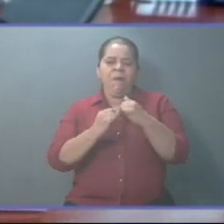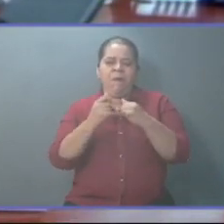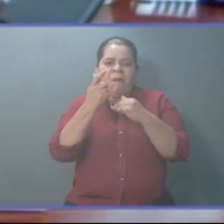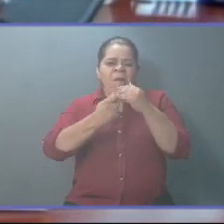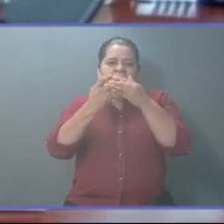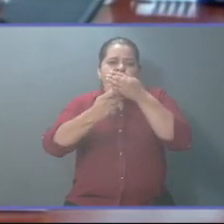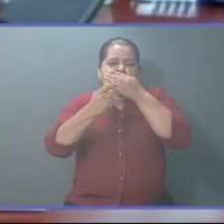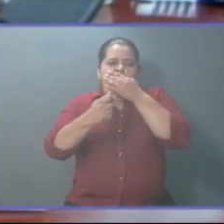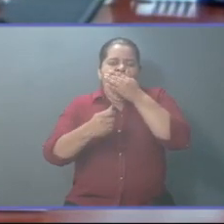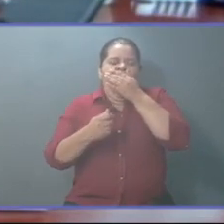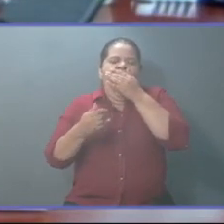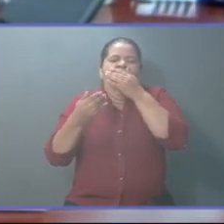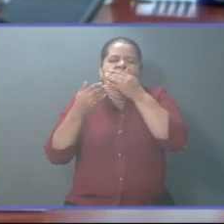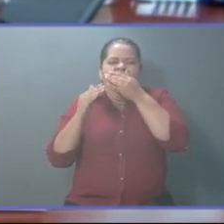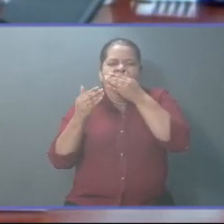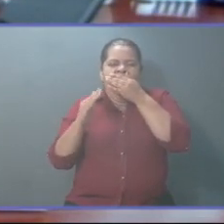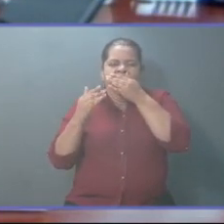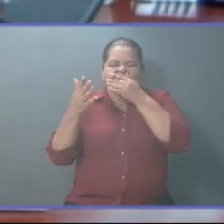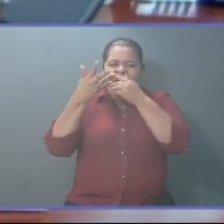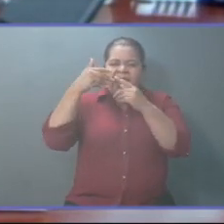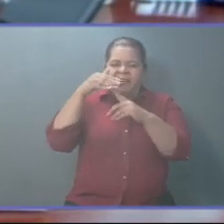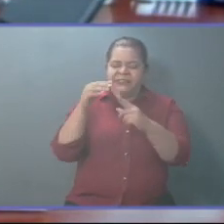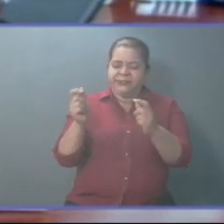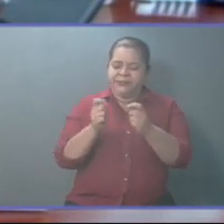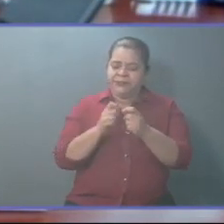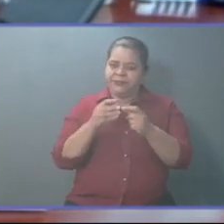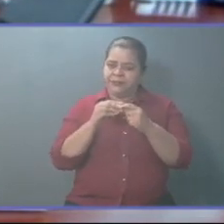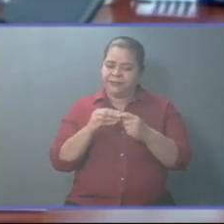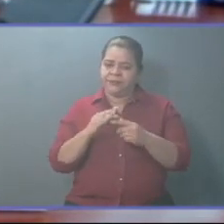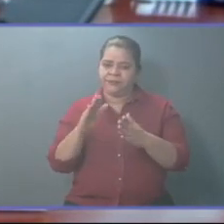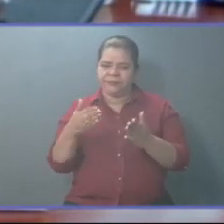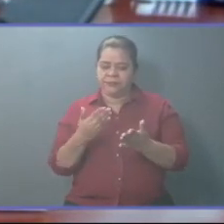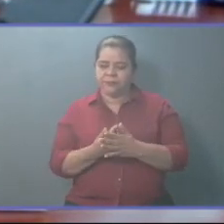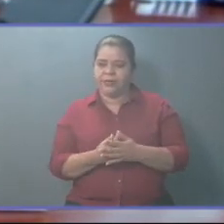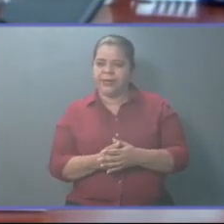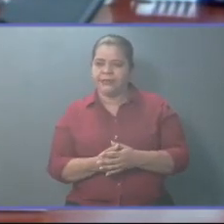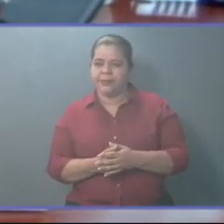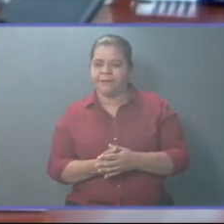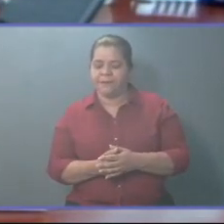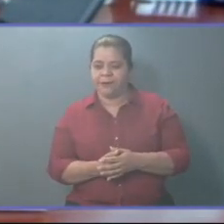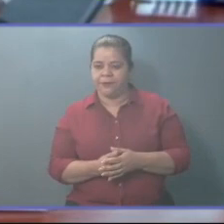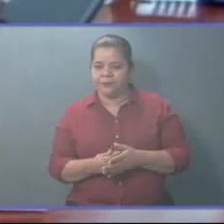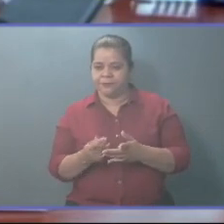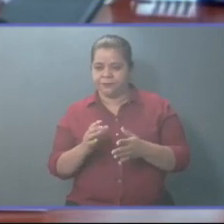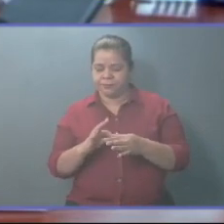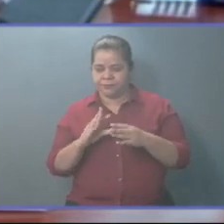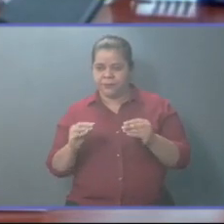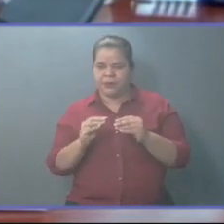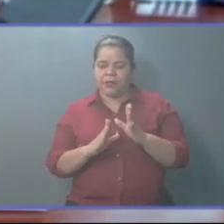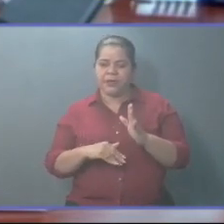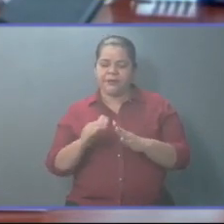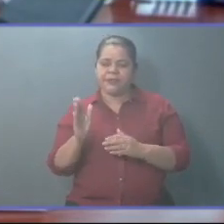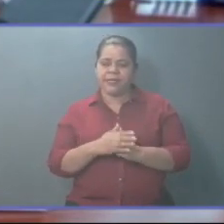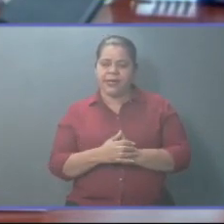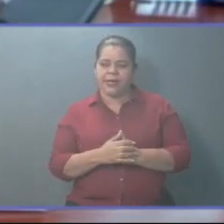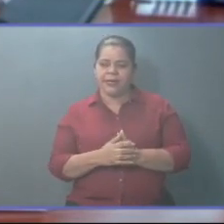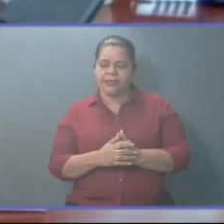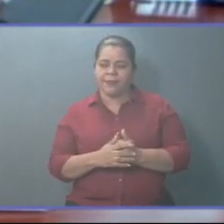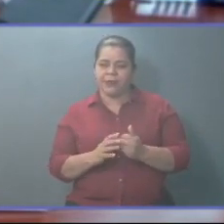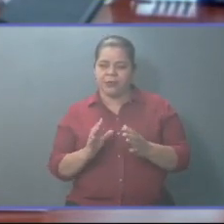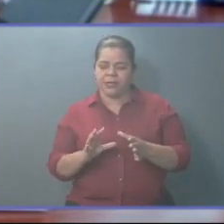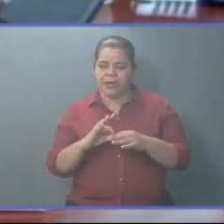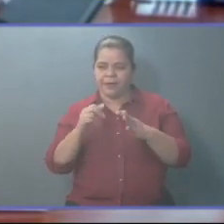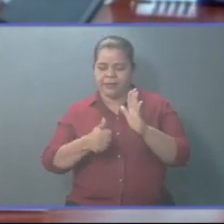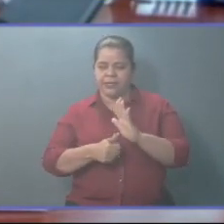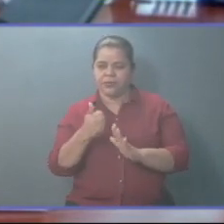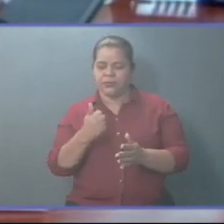meses situaciones extraordinarias. Es decir, nosotros tenemos los mecanismos ya establecidos en términos